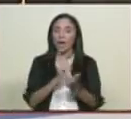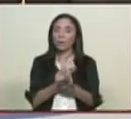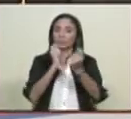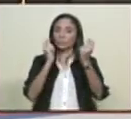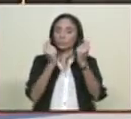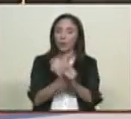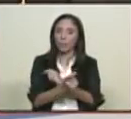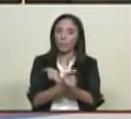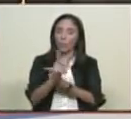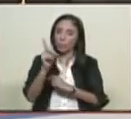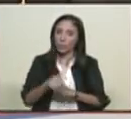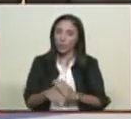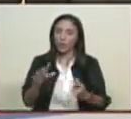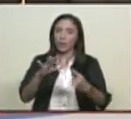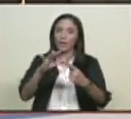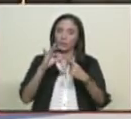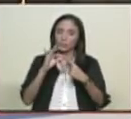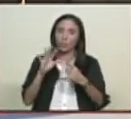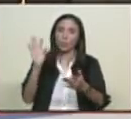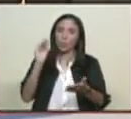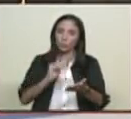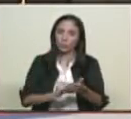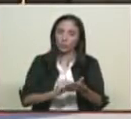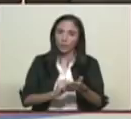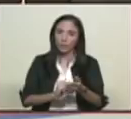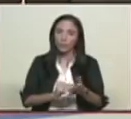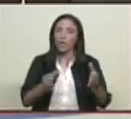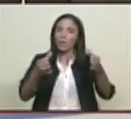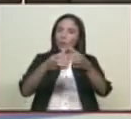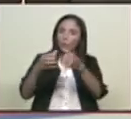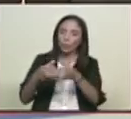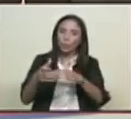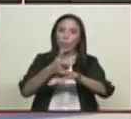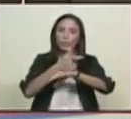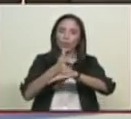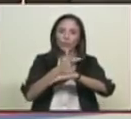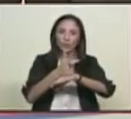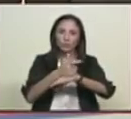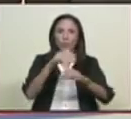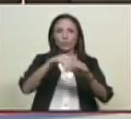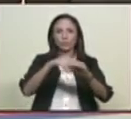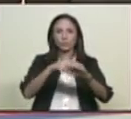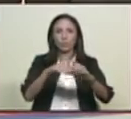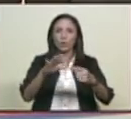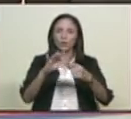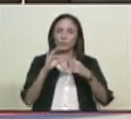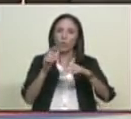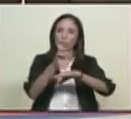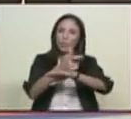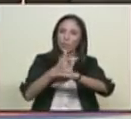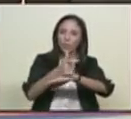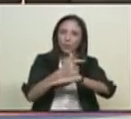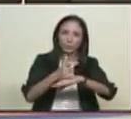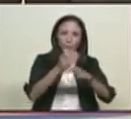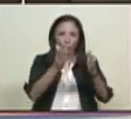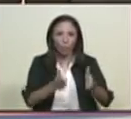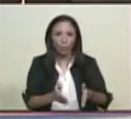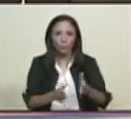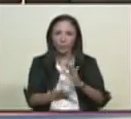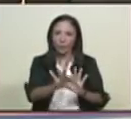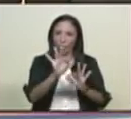relegitimación, poderosa relegitimación de los poderes regionales, de las gobernaciones, con la poderosa